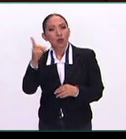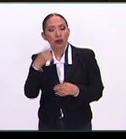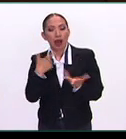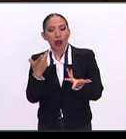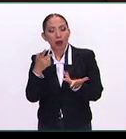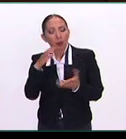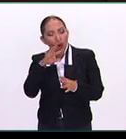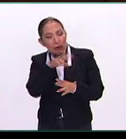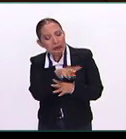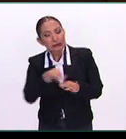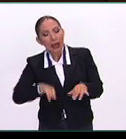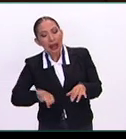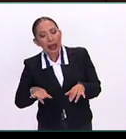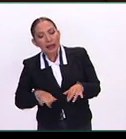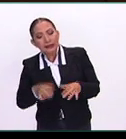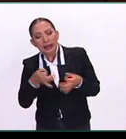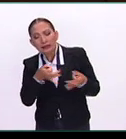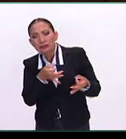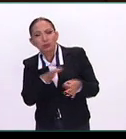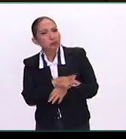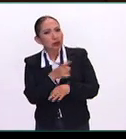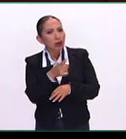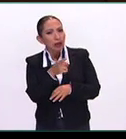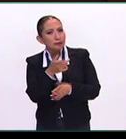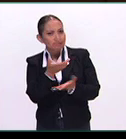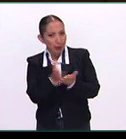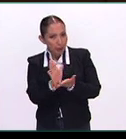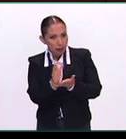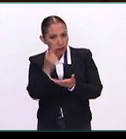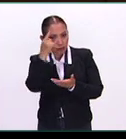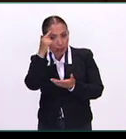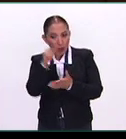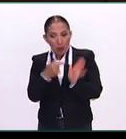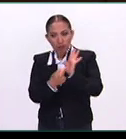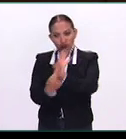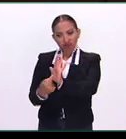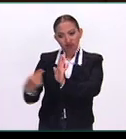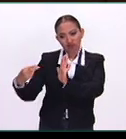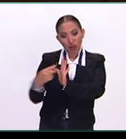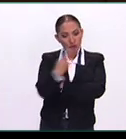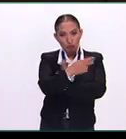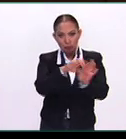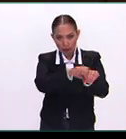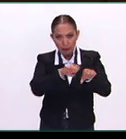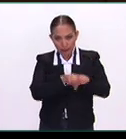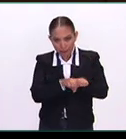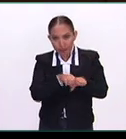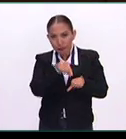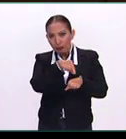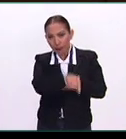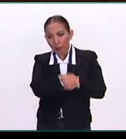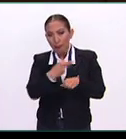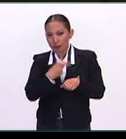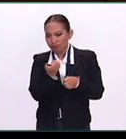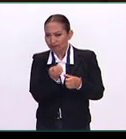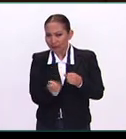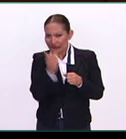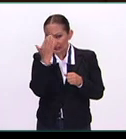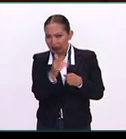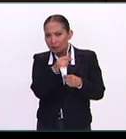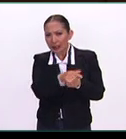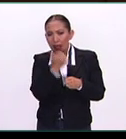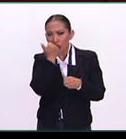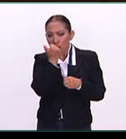esa presencia, ese interés, pero es porque, por una parte, lo fijó usted, su equipo de